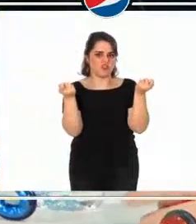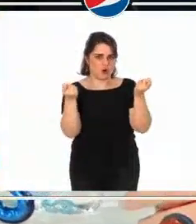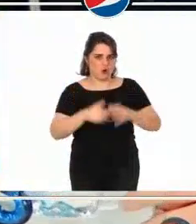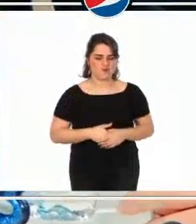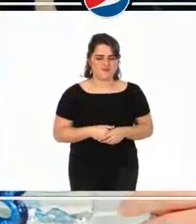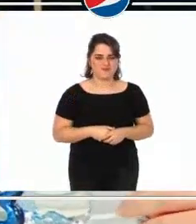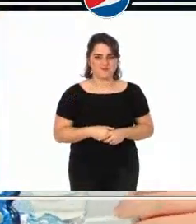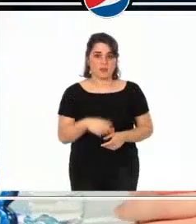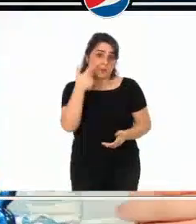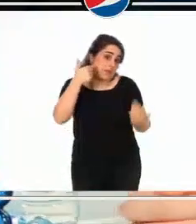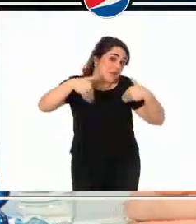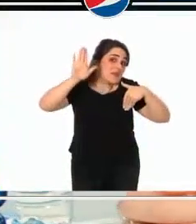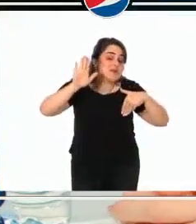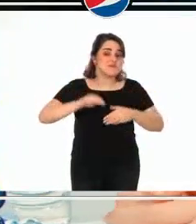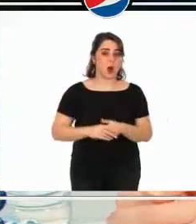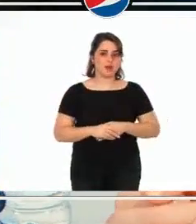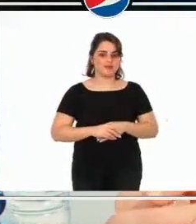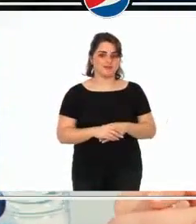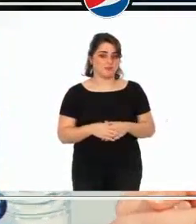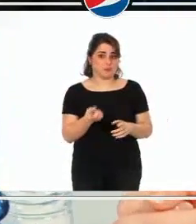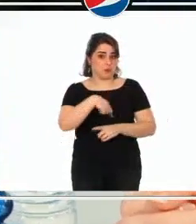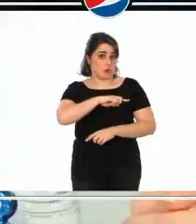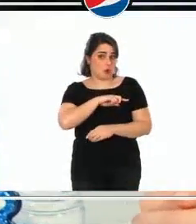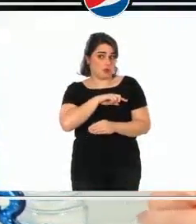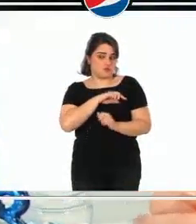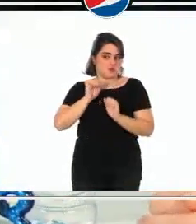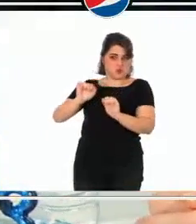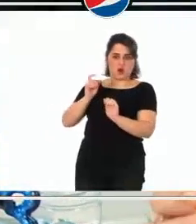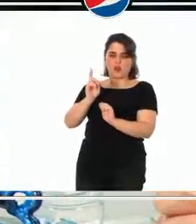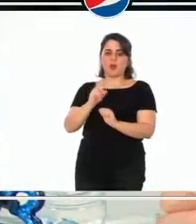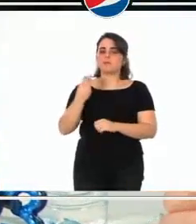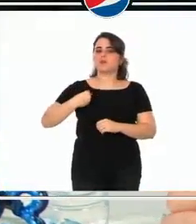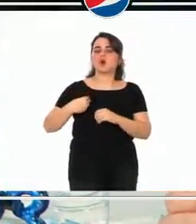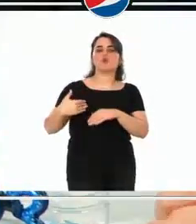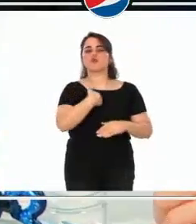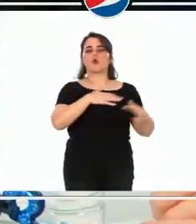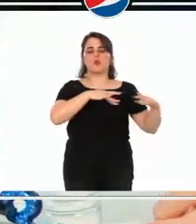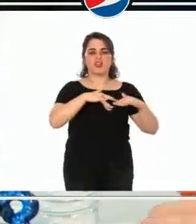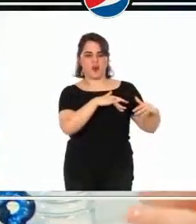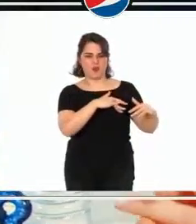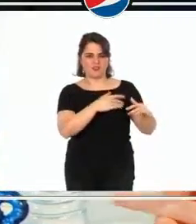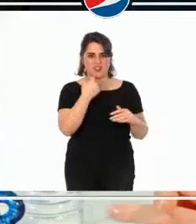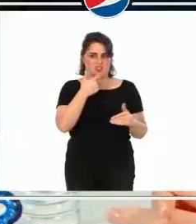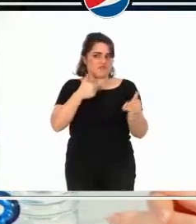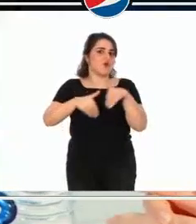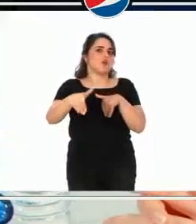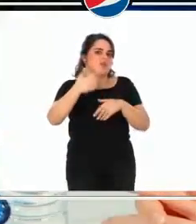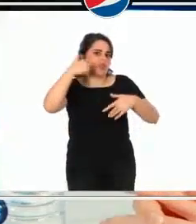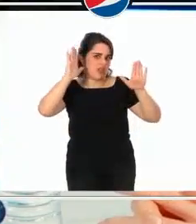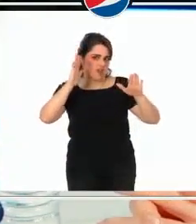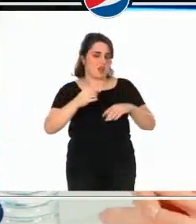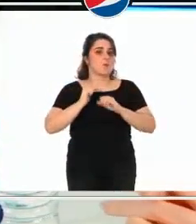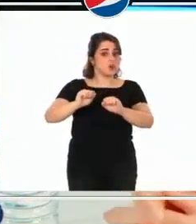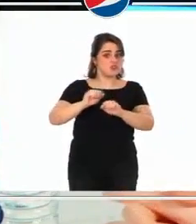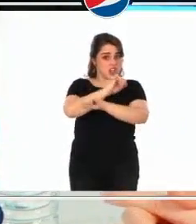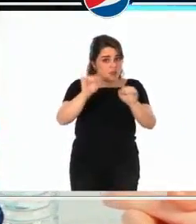Bueno, ya veremos. No nos cerramos a nada. Como diría un jugador de fútbol, el futuro dirá, nada es imposible. Pues, Ander,